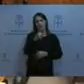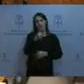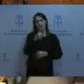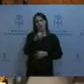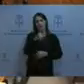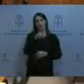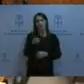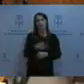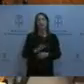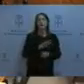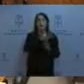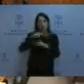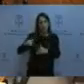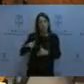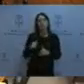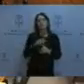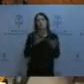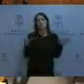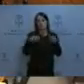Palabra del Grupo Socialista.